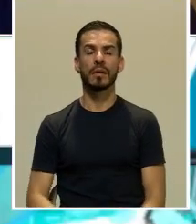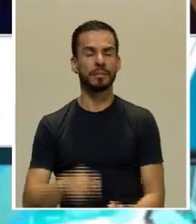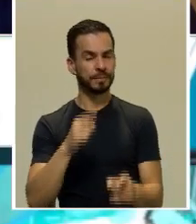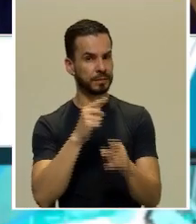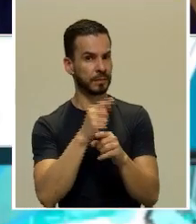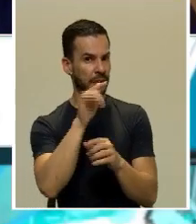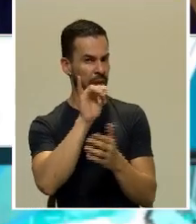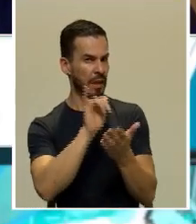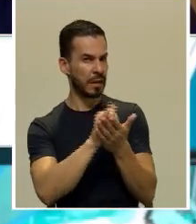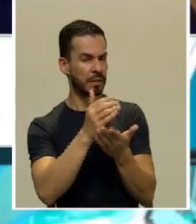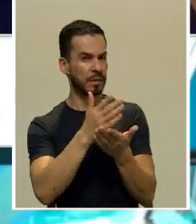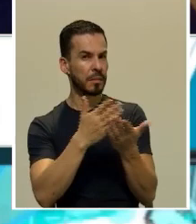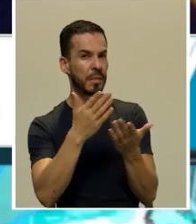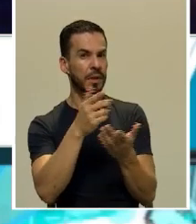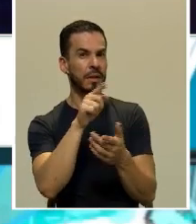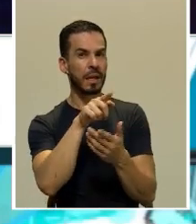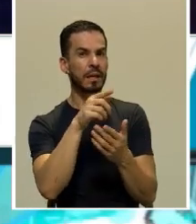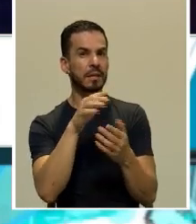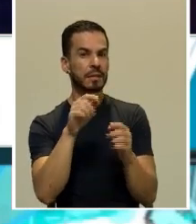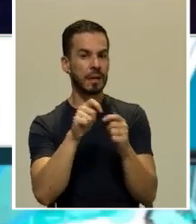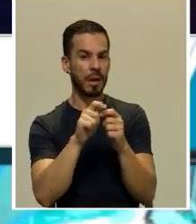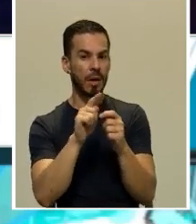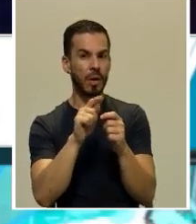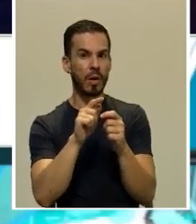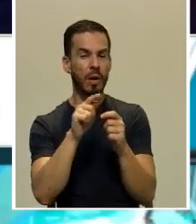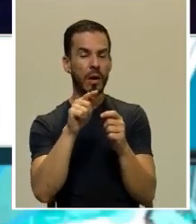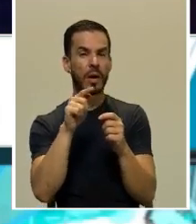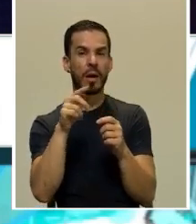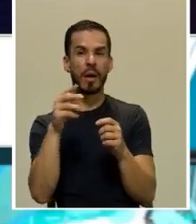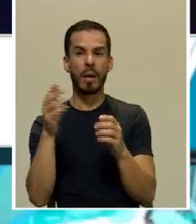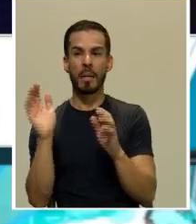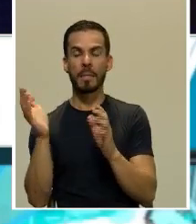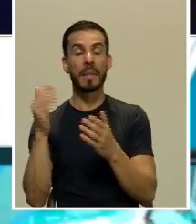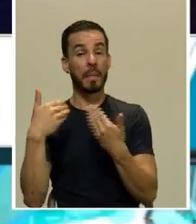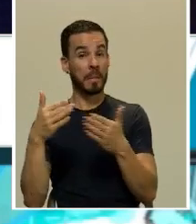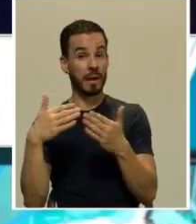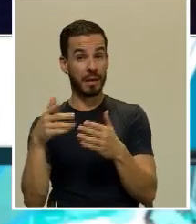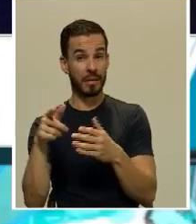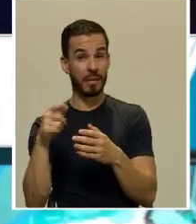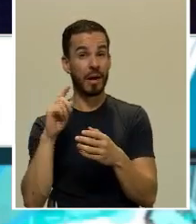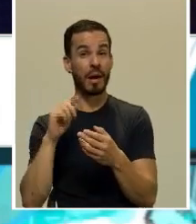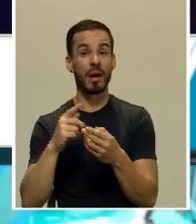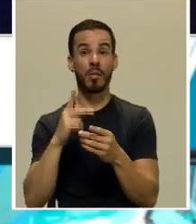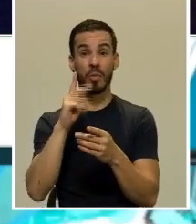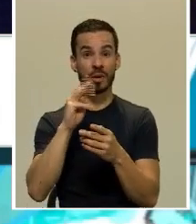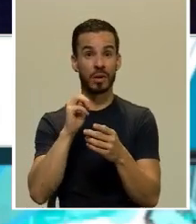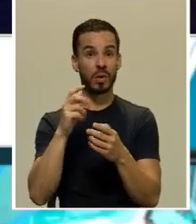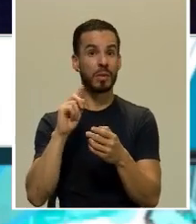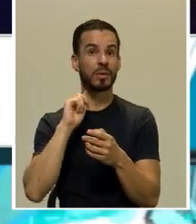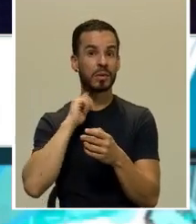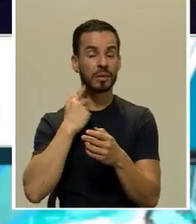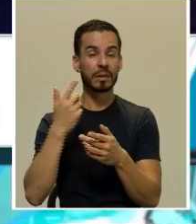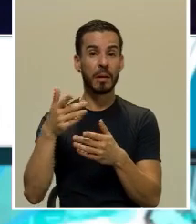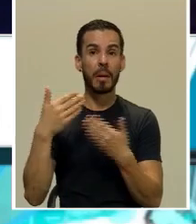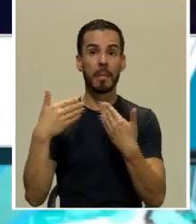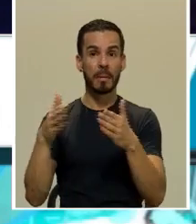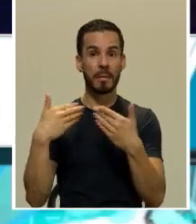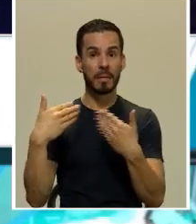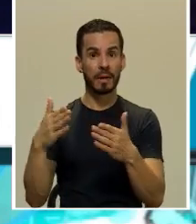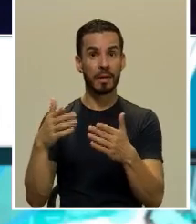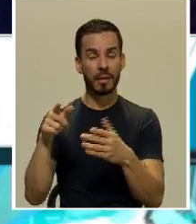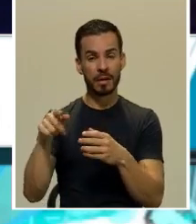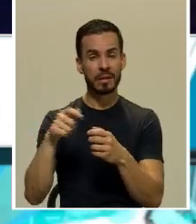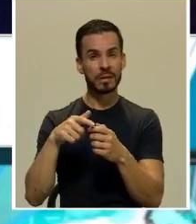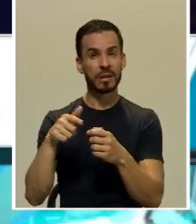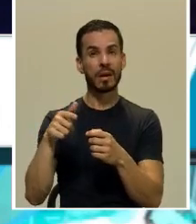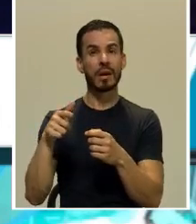Justamente, don Federico, ese metro al que usted compara el precio por kilómetro, ese metro de Panamá,